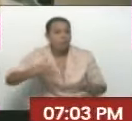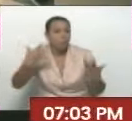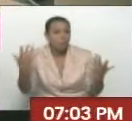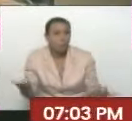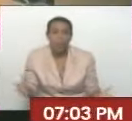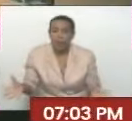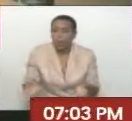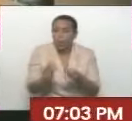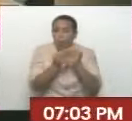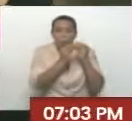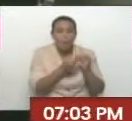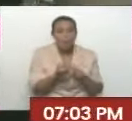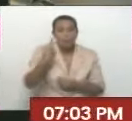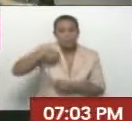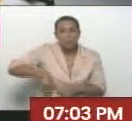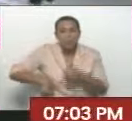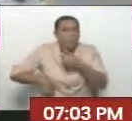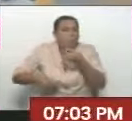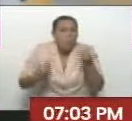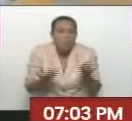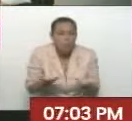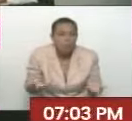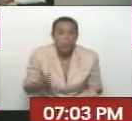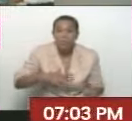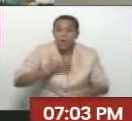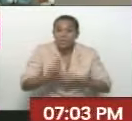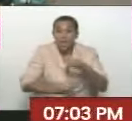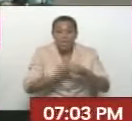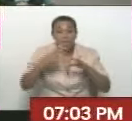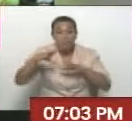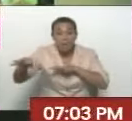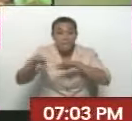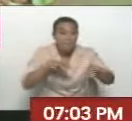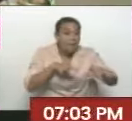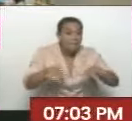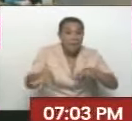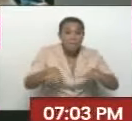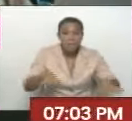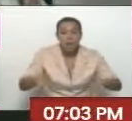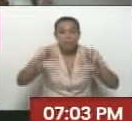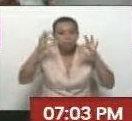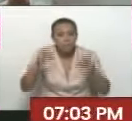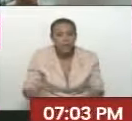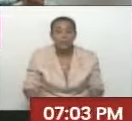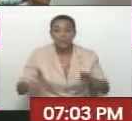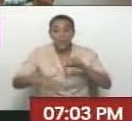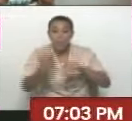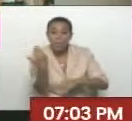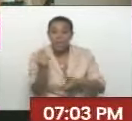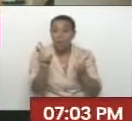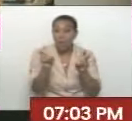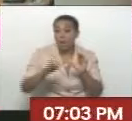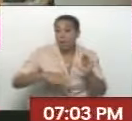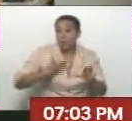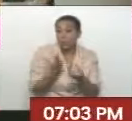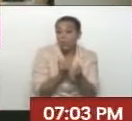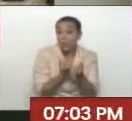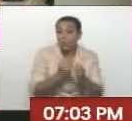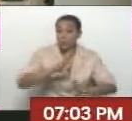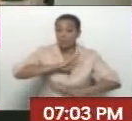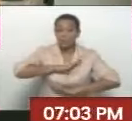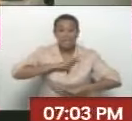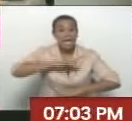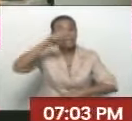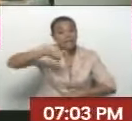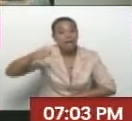en la recuperación económica? ¿Cómo vamos a hacer para diversificar definitivamente el modelo económico y satisfacer